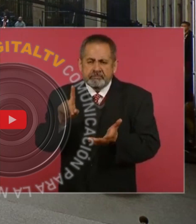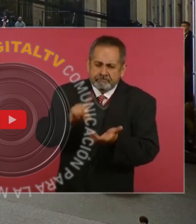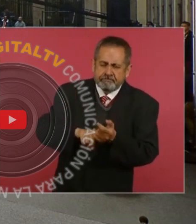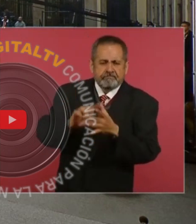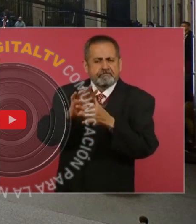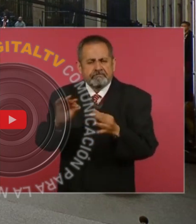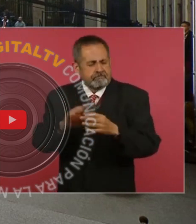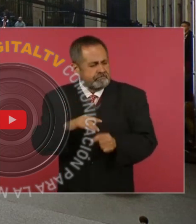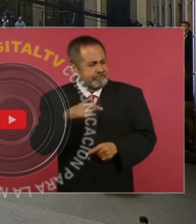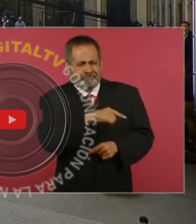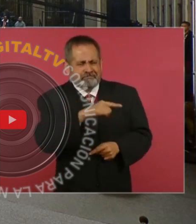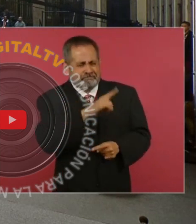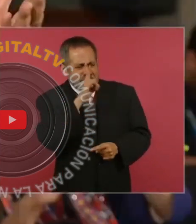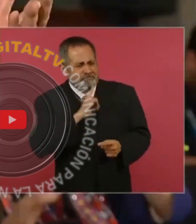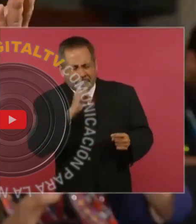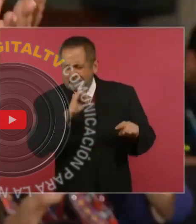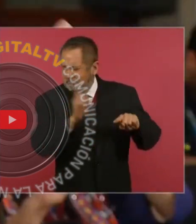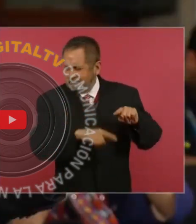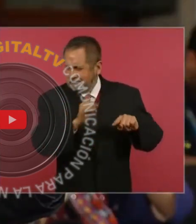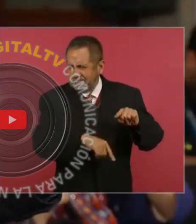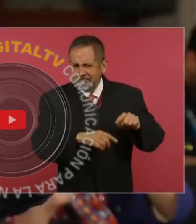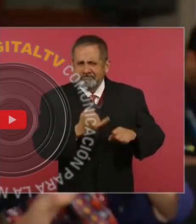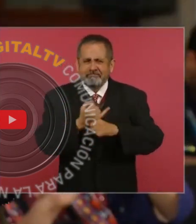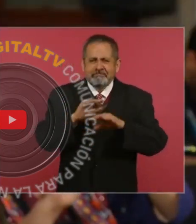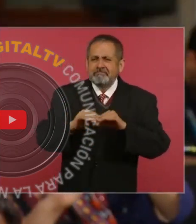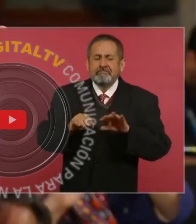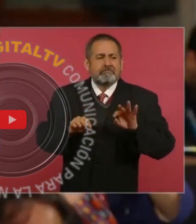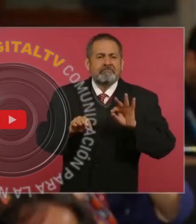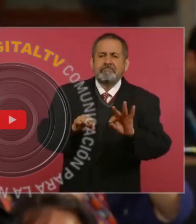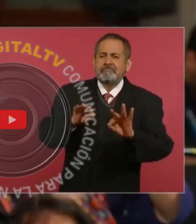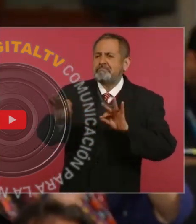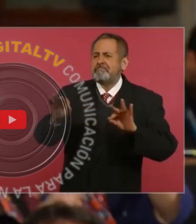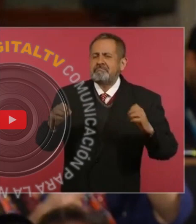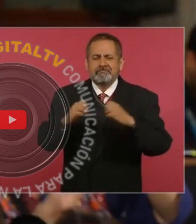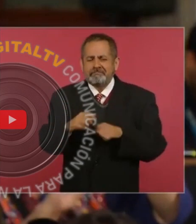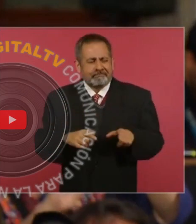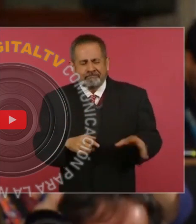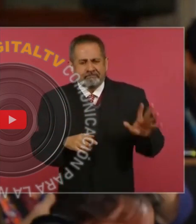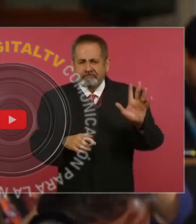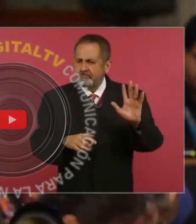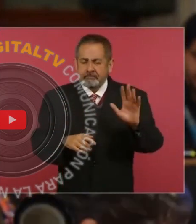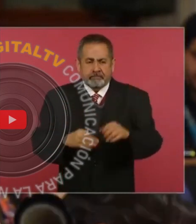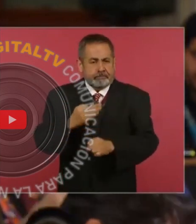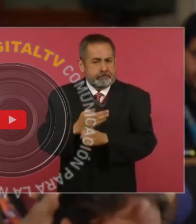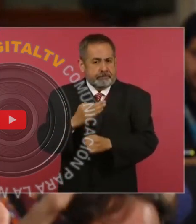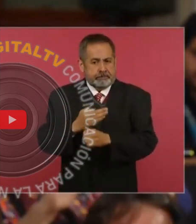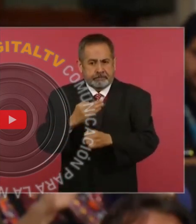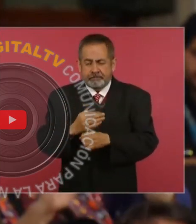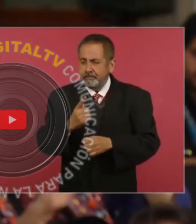también desmintiendo muchas de las informaciones que circulan en un momento en el que estamos, en el que